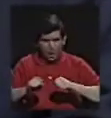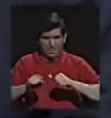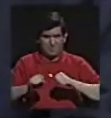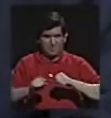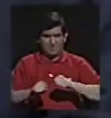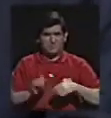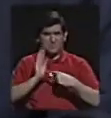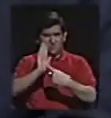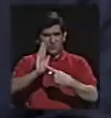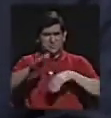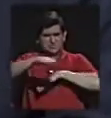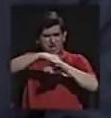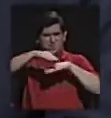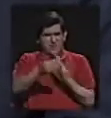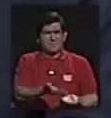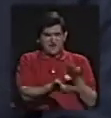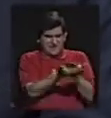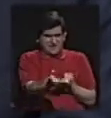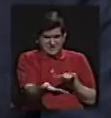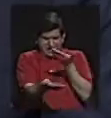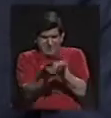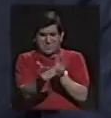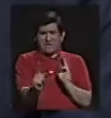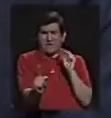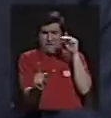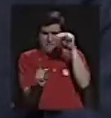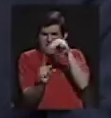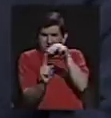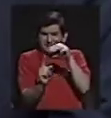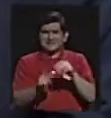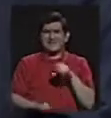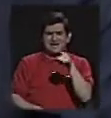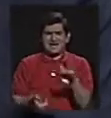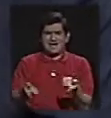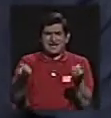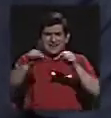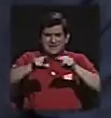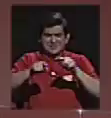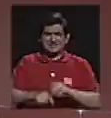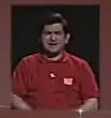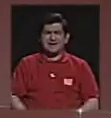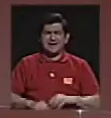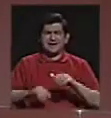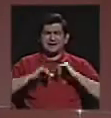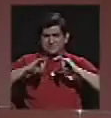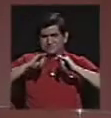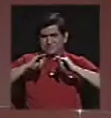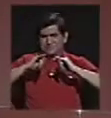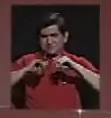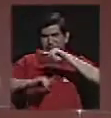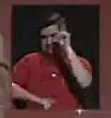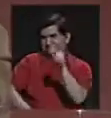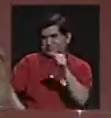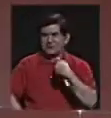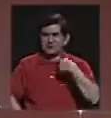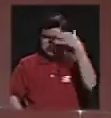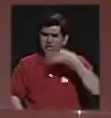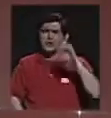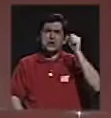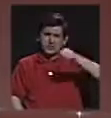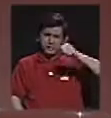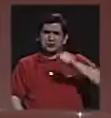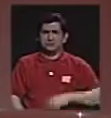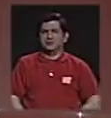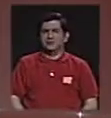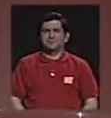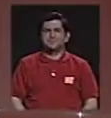de presentar una plataforma de propuestas y de mensajes que sea homogénea. En el caso yo creo que sí, Mauricio,